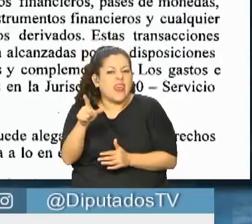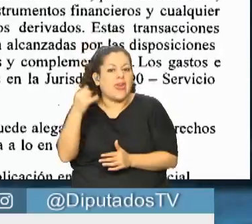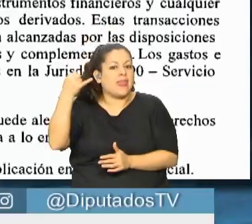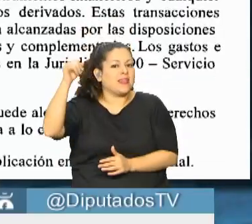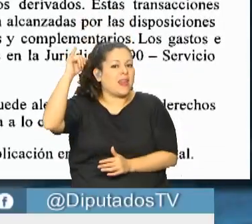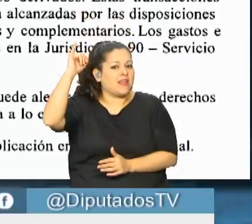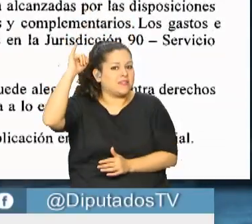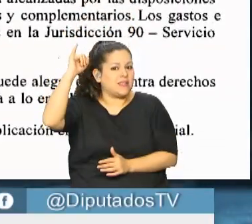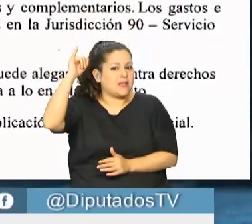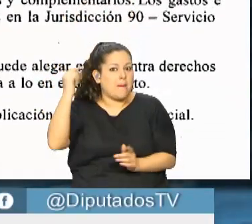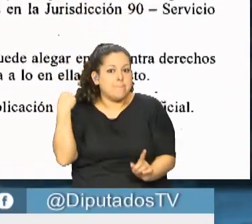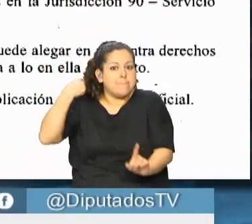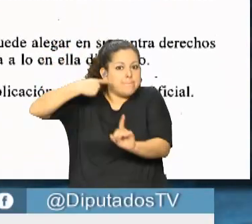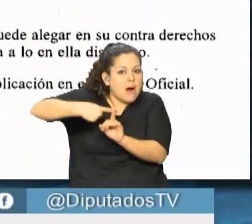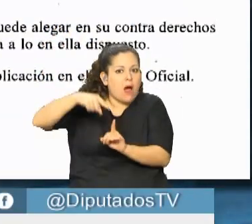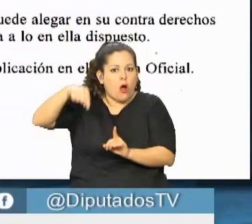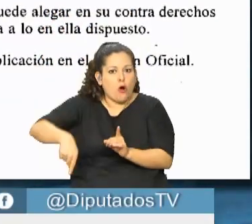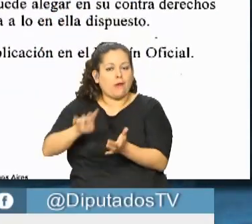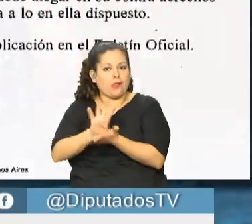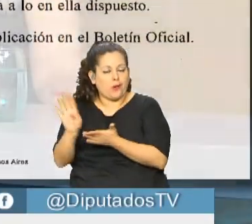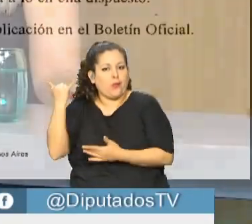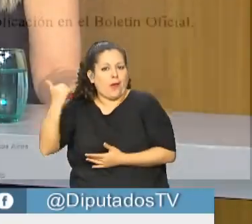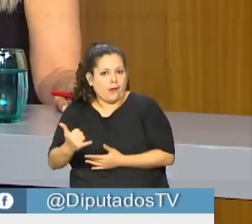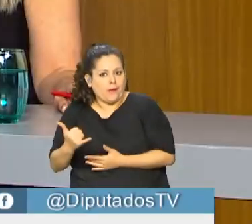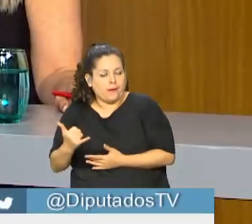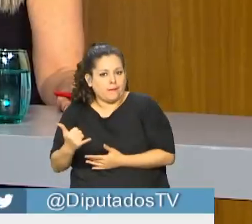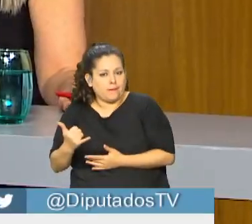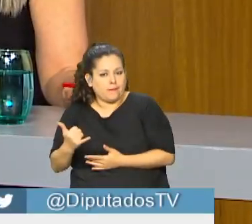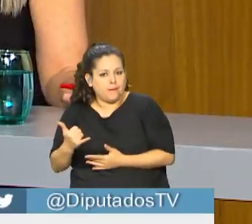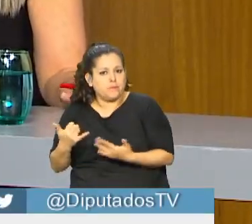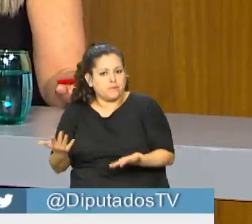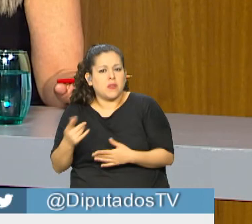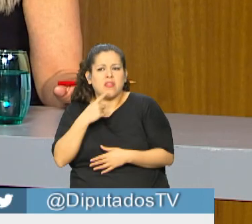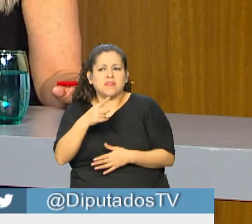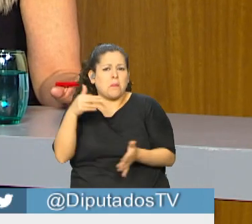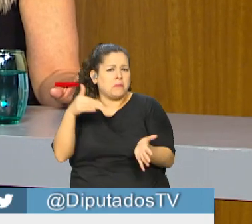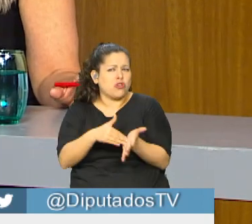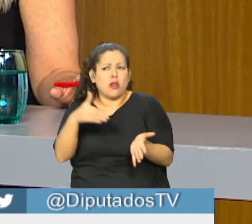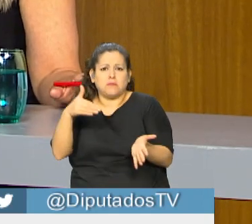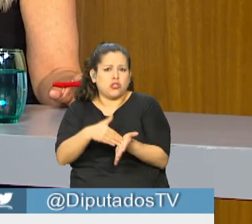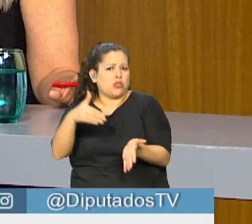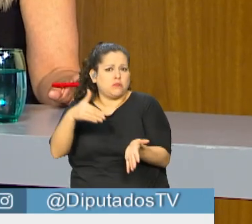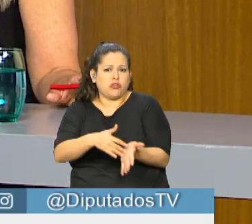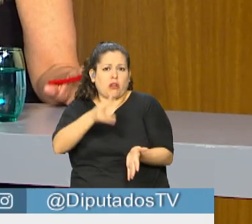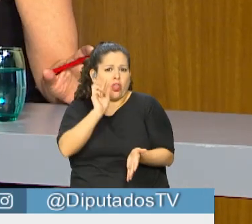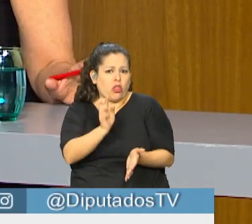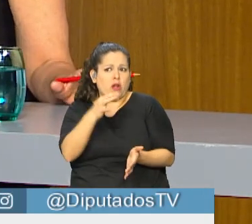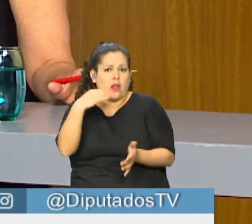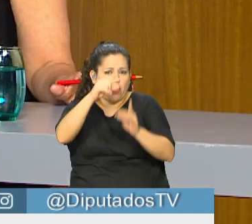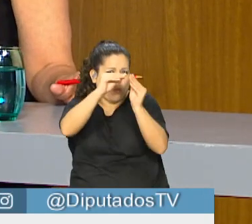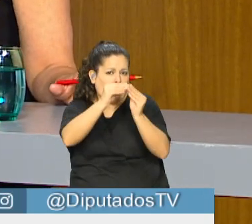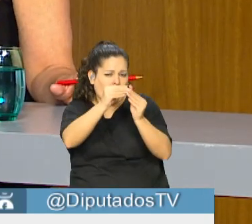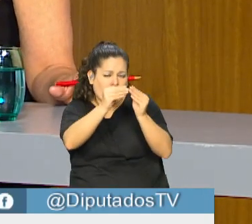cumpliendo ahora el gobierno. El primer cuatrimestre del año próximo es muy complicado porque son muchos miles de millones de dólares Sí, que hay tal que cual. tener en cuenta. Si no